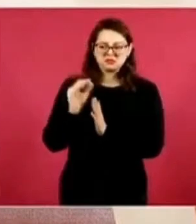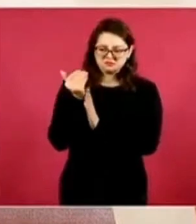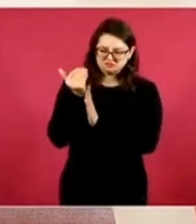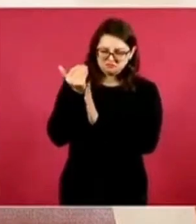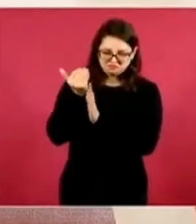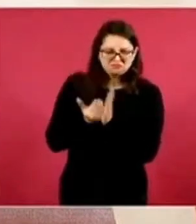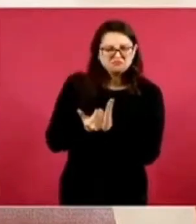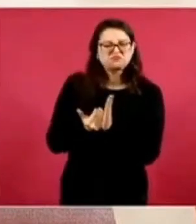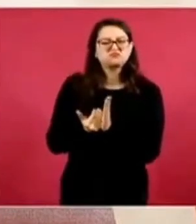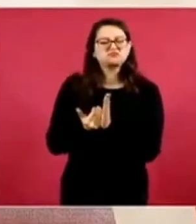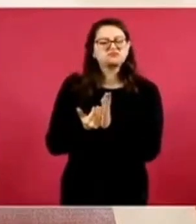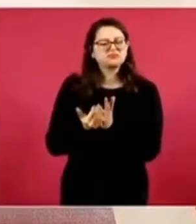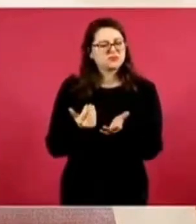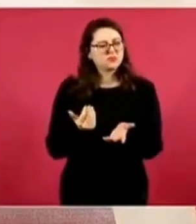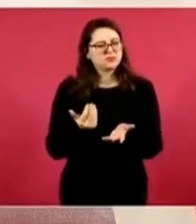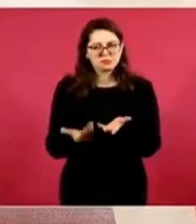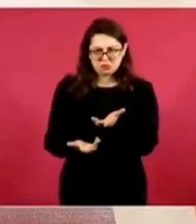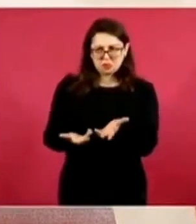al jubilarse,